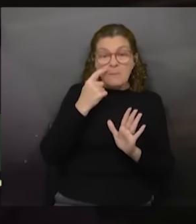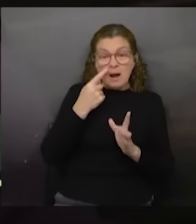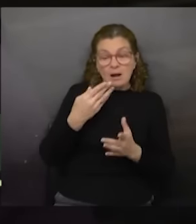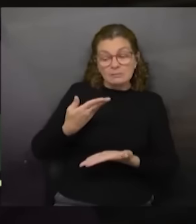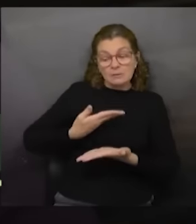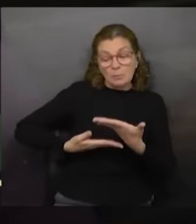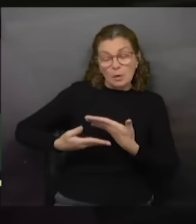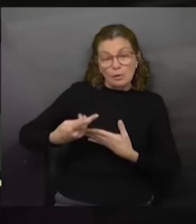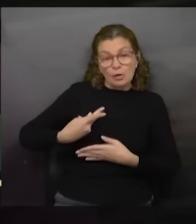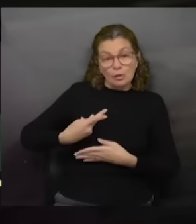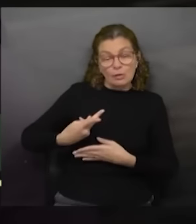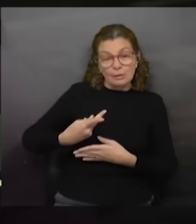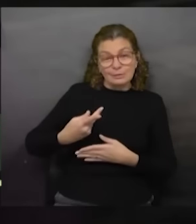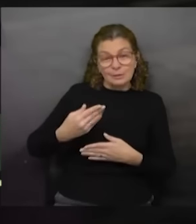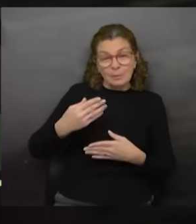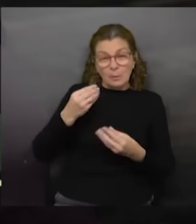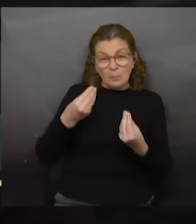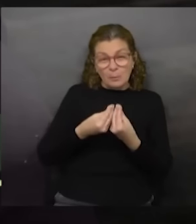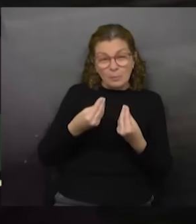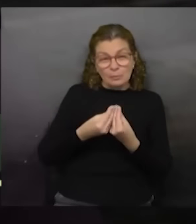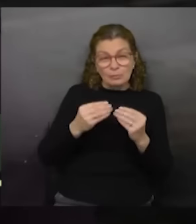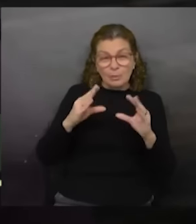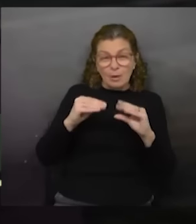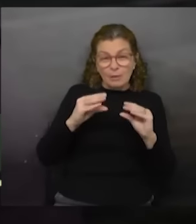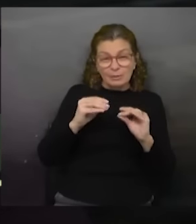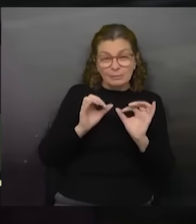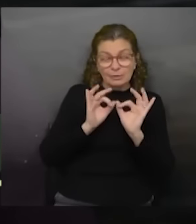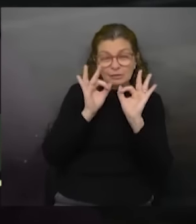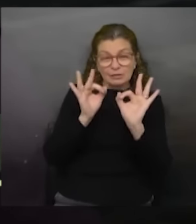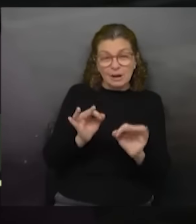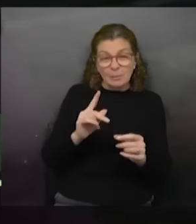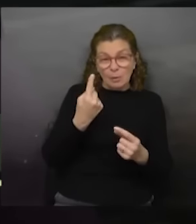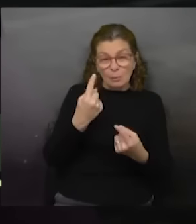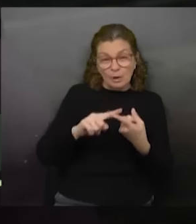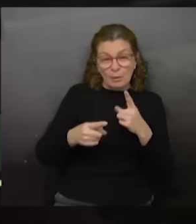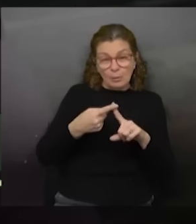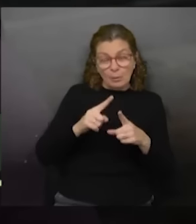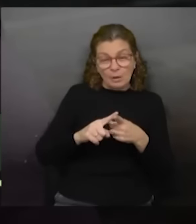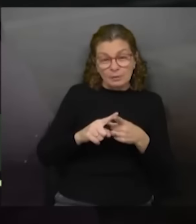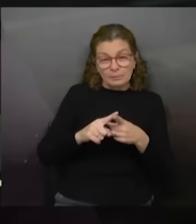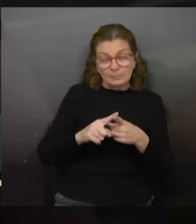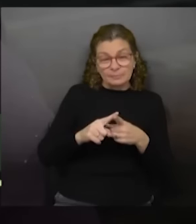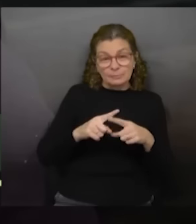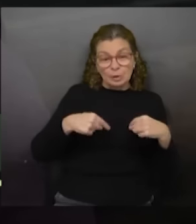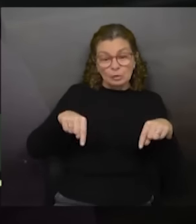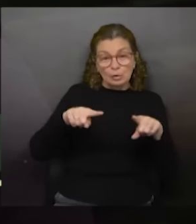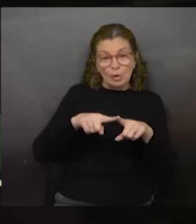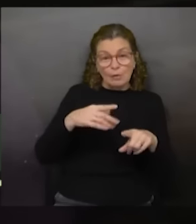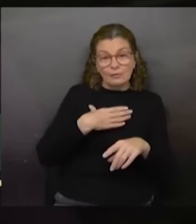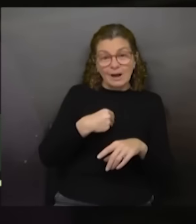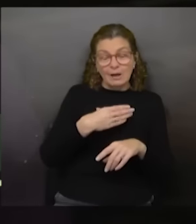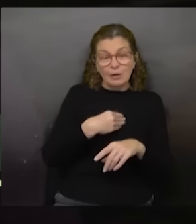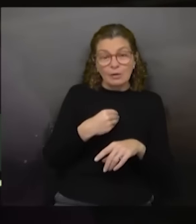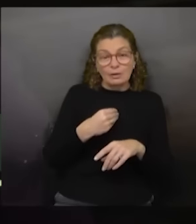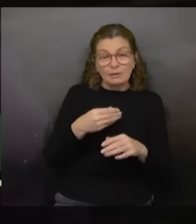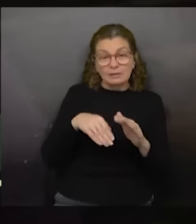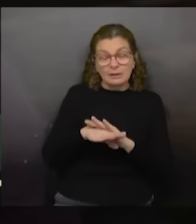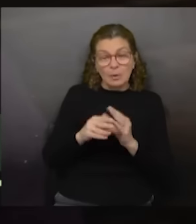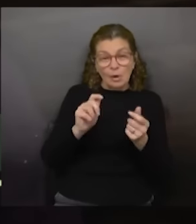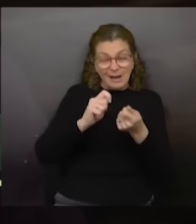tenencia compartida pese a los enormes reparos que hemos manifestado llegamos a un acuerdo con los legisladores del partido Nacional introdujimos